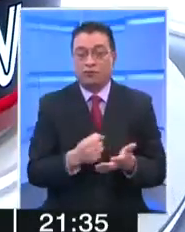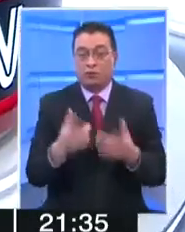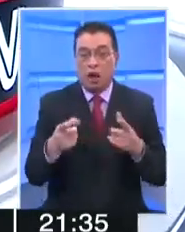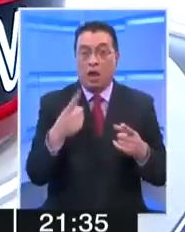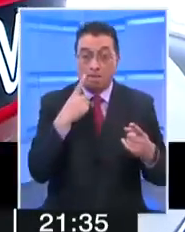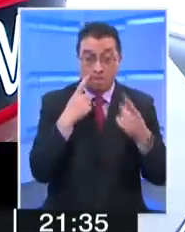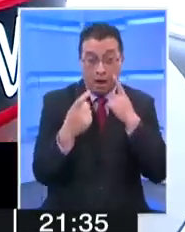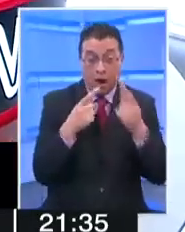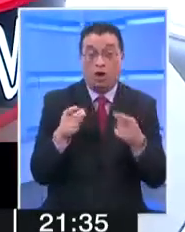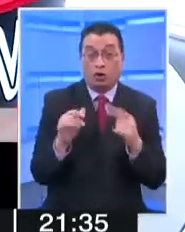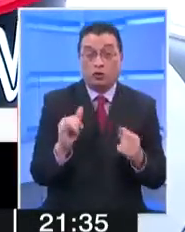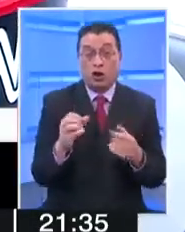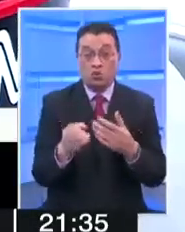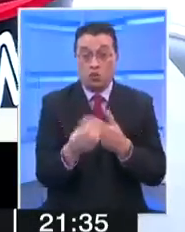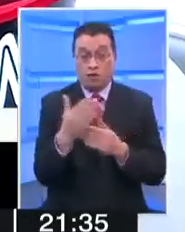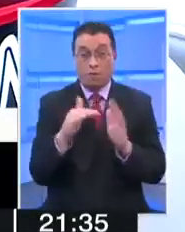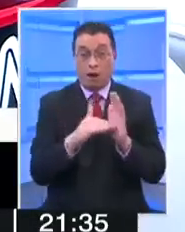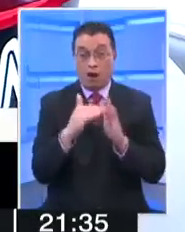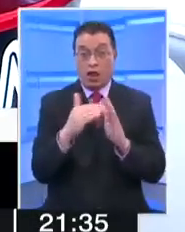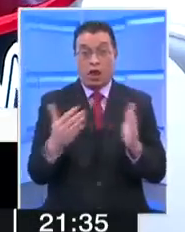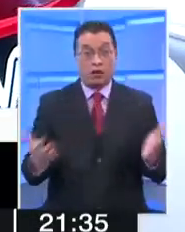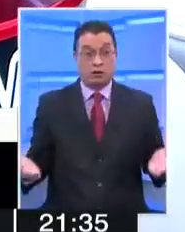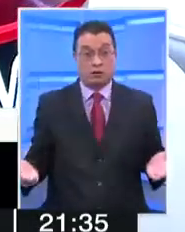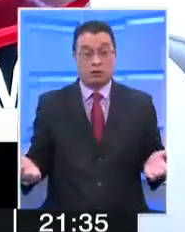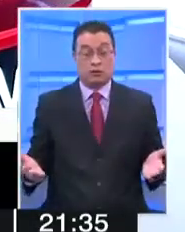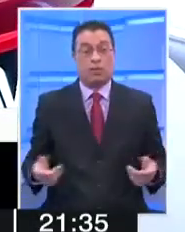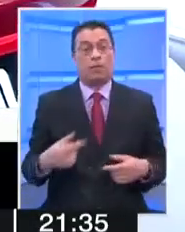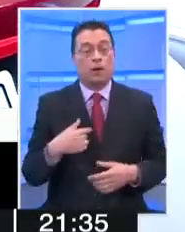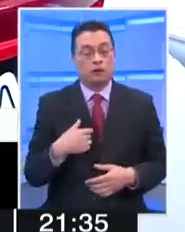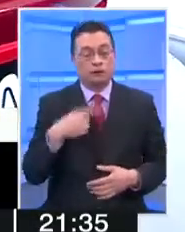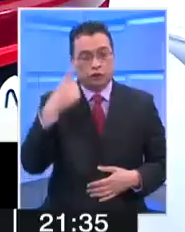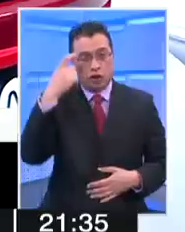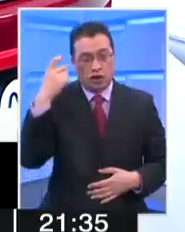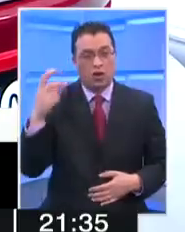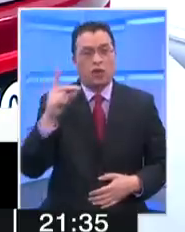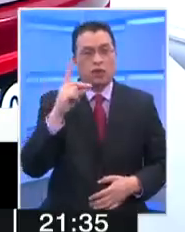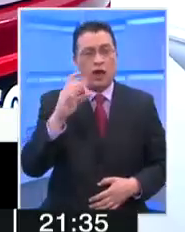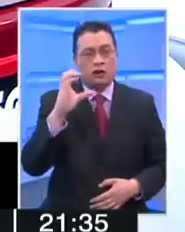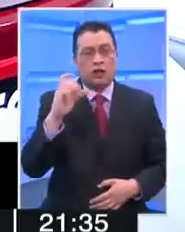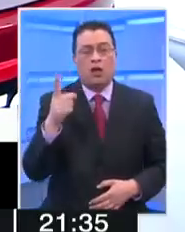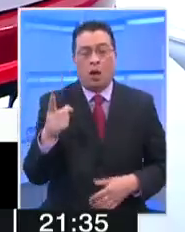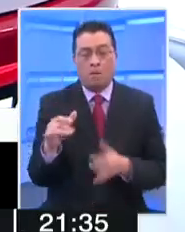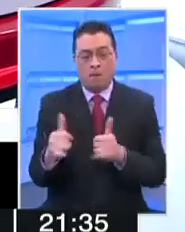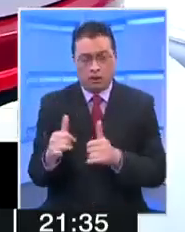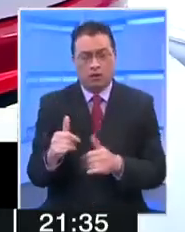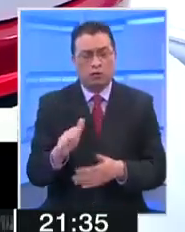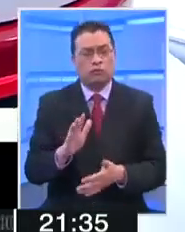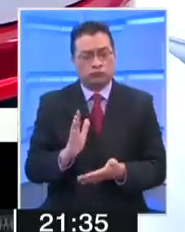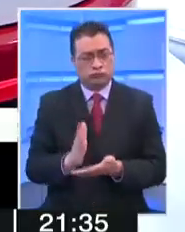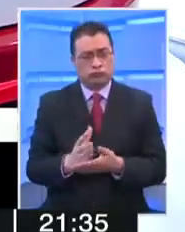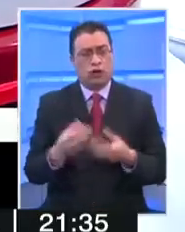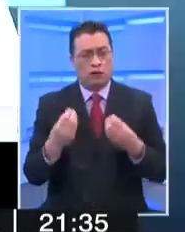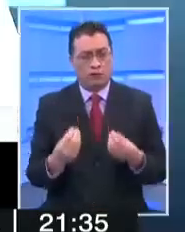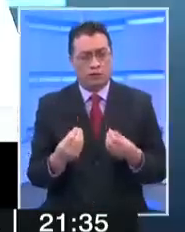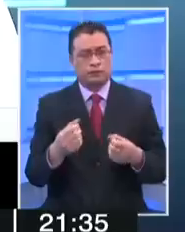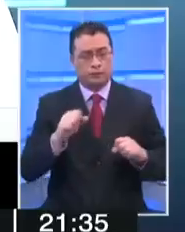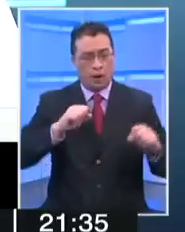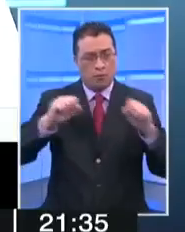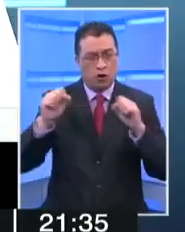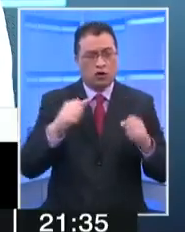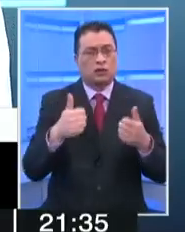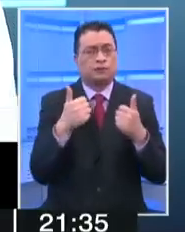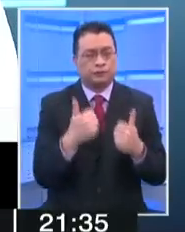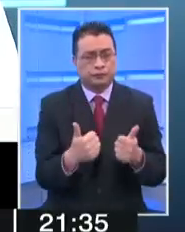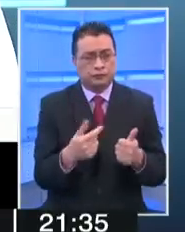riesgo también para la nueva mayoría Yo creo que la democracia cristiana es un partido Sensato sabe hacer la política lo ha